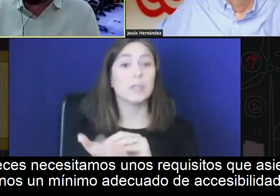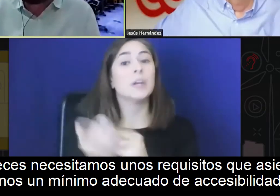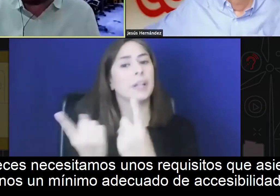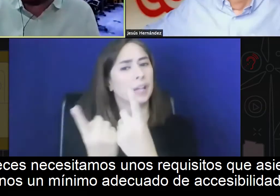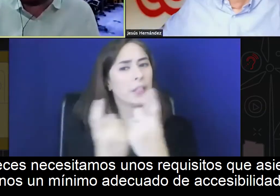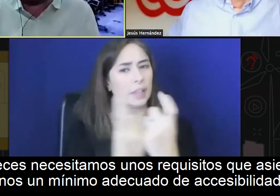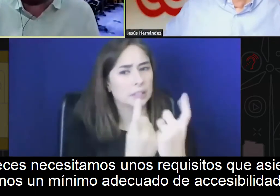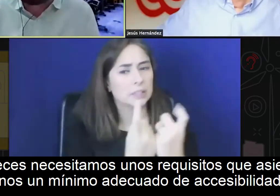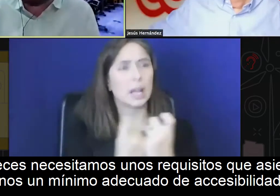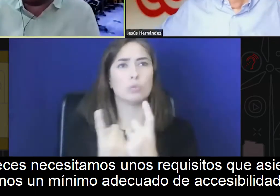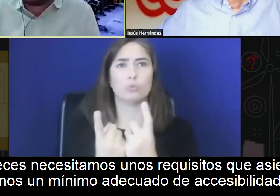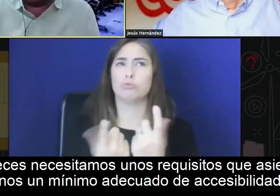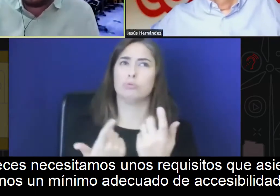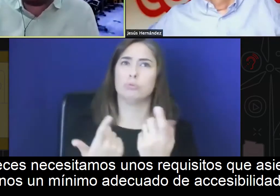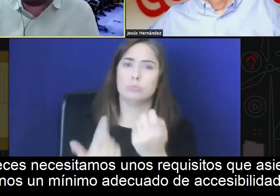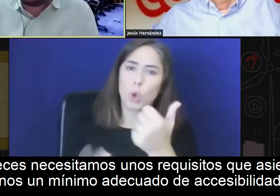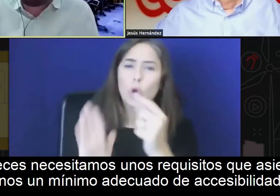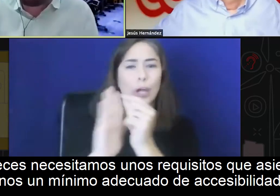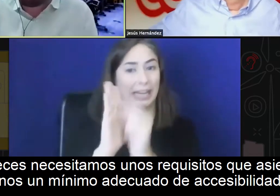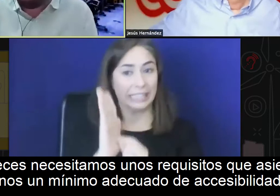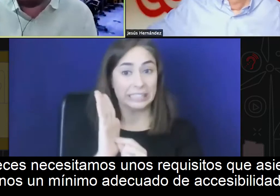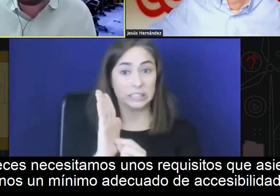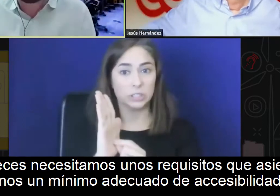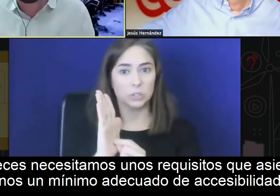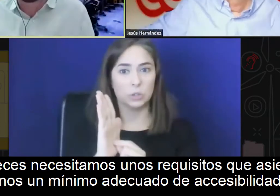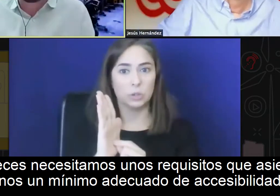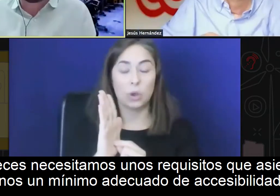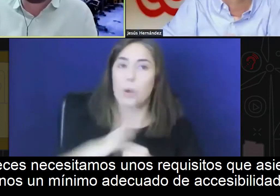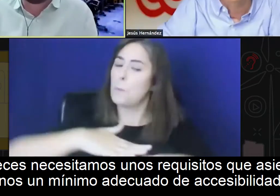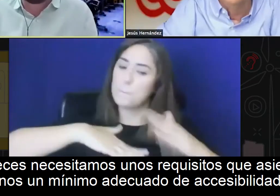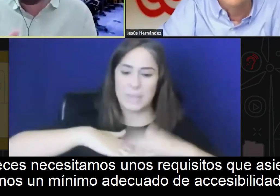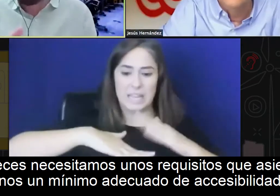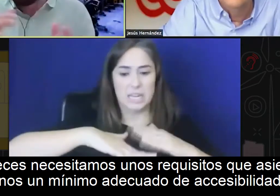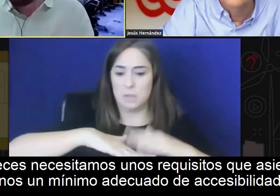necesitamos unos requisitos que asienten al menos un mínimo